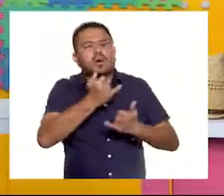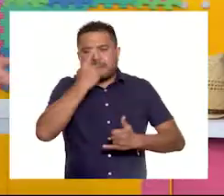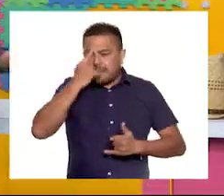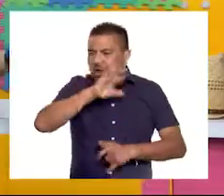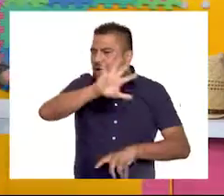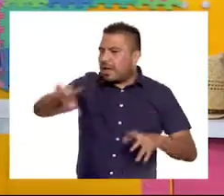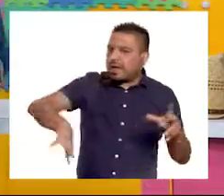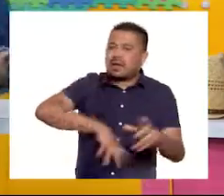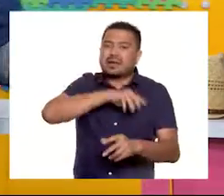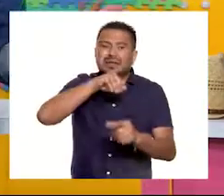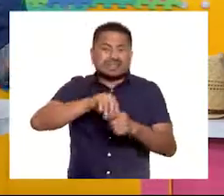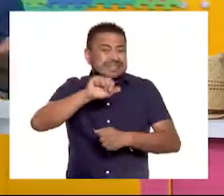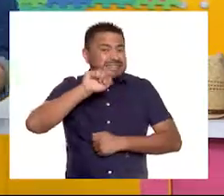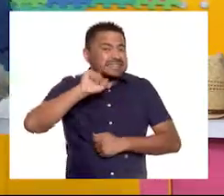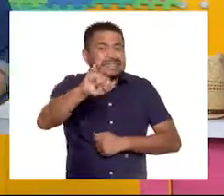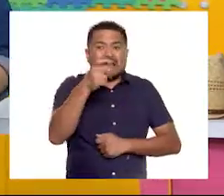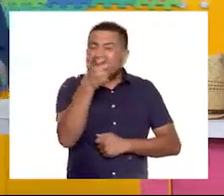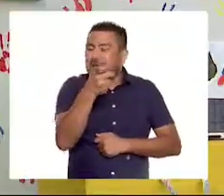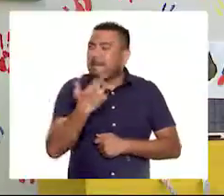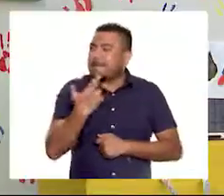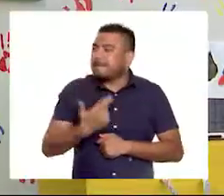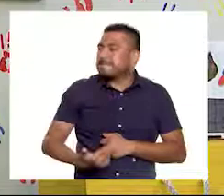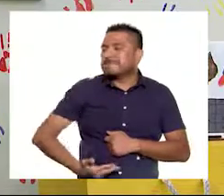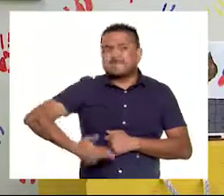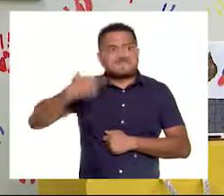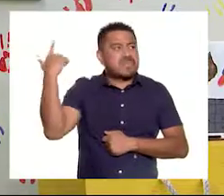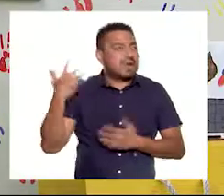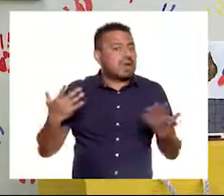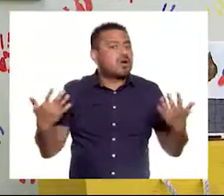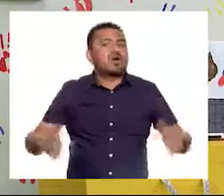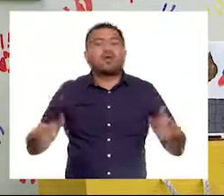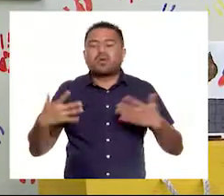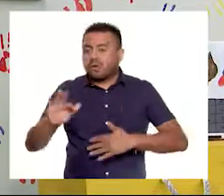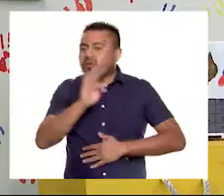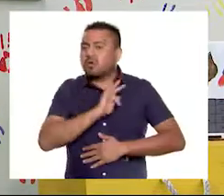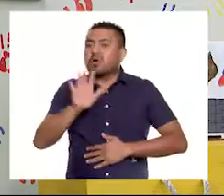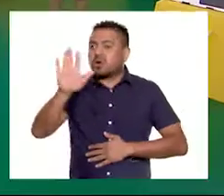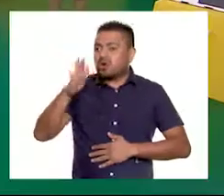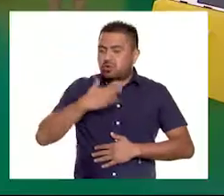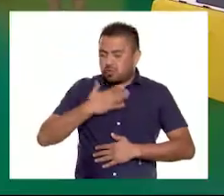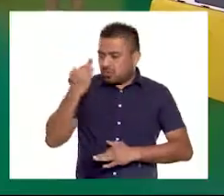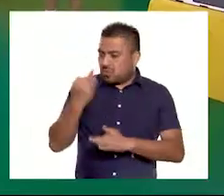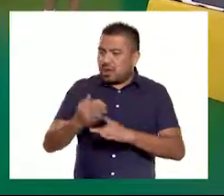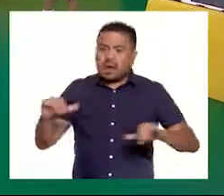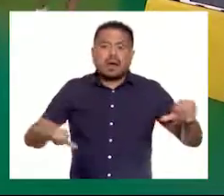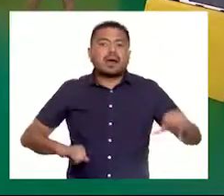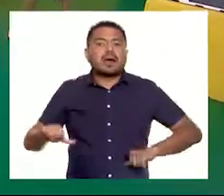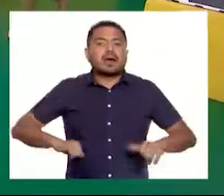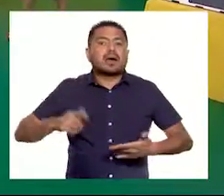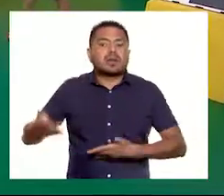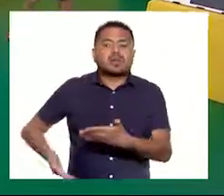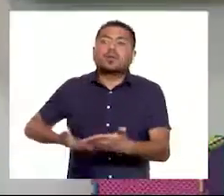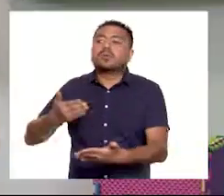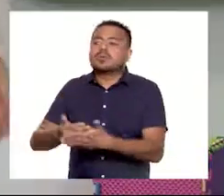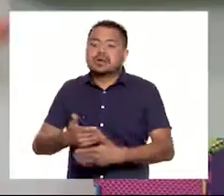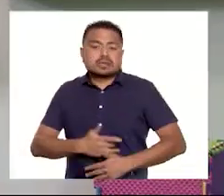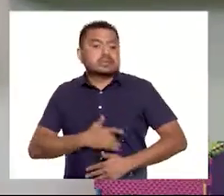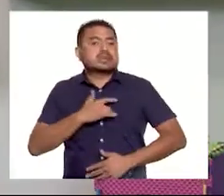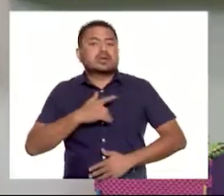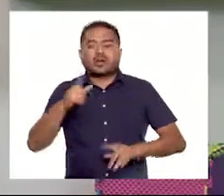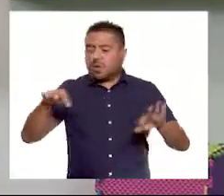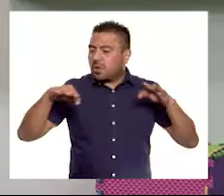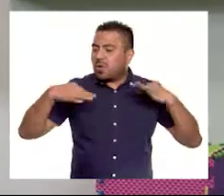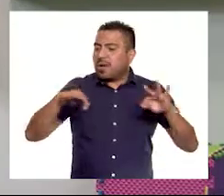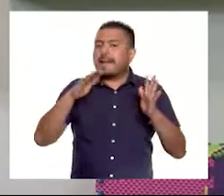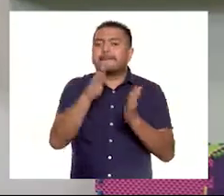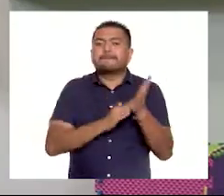todos. ¡Exactamente! Por supuesto, eso hubiera sido una forma muy inteligente de resolverlo. Yo tengo el reto de hoy. ¿Qué les parece si en una